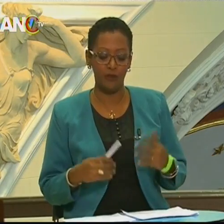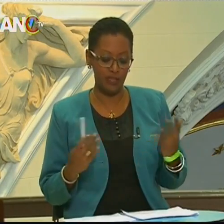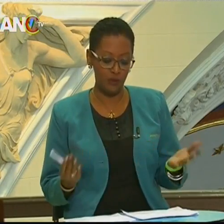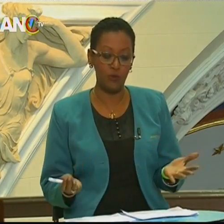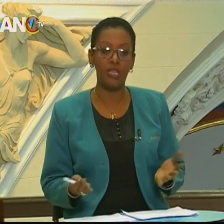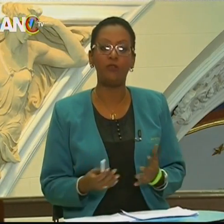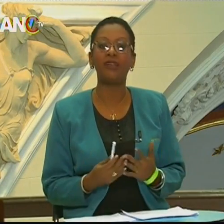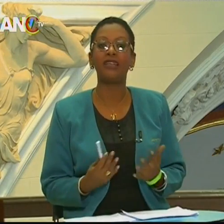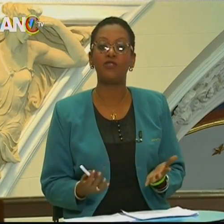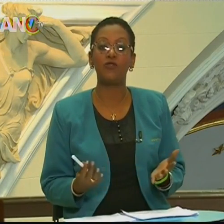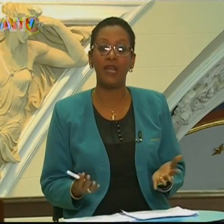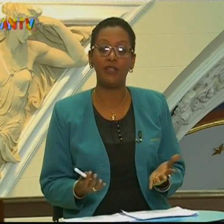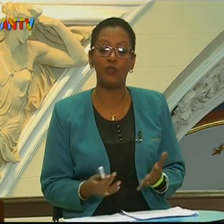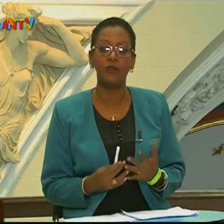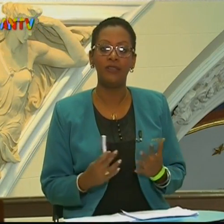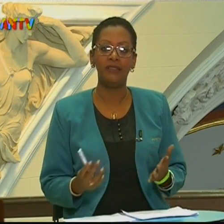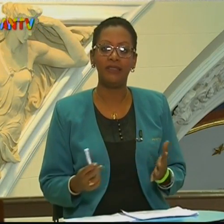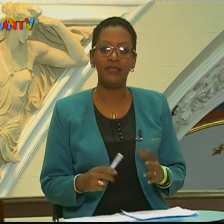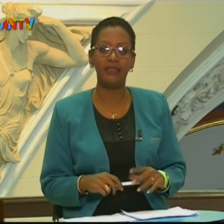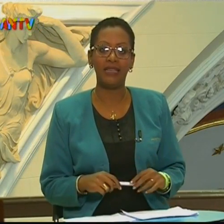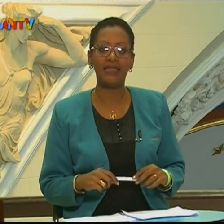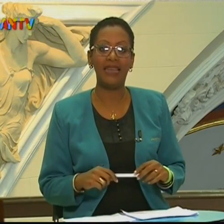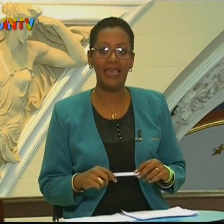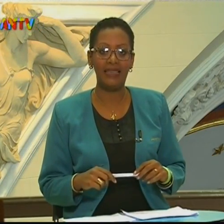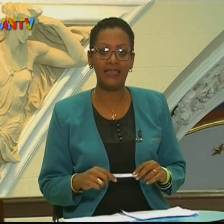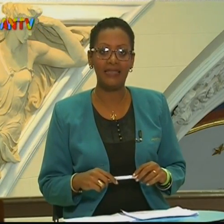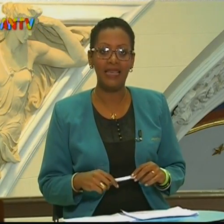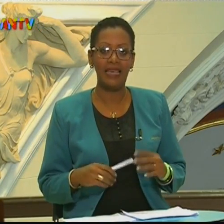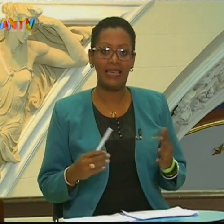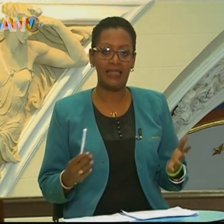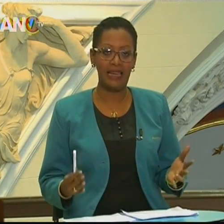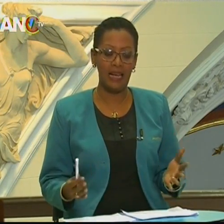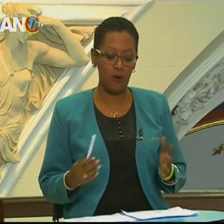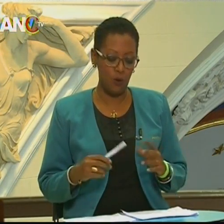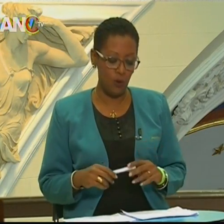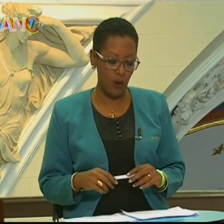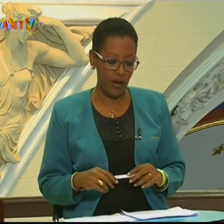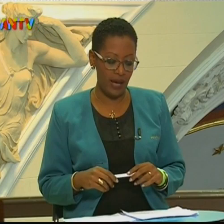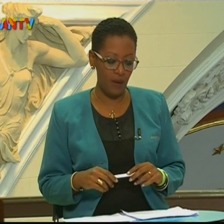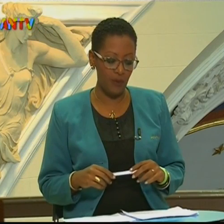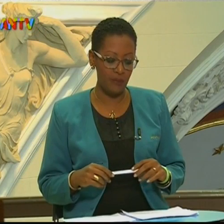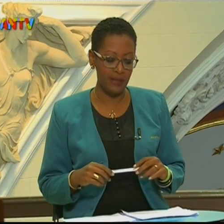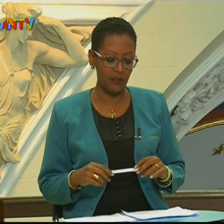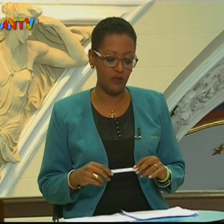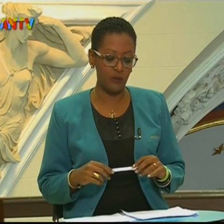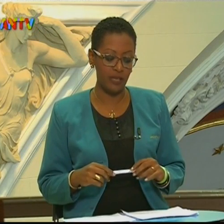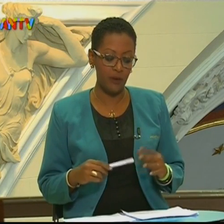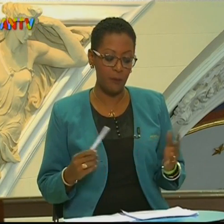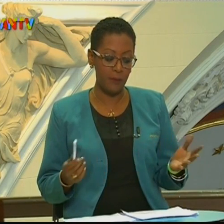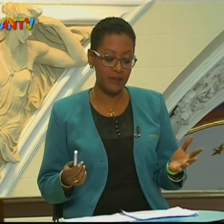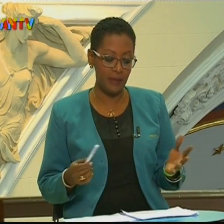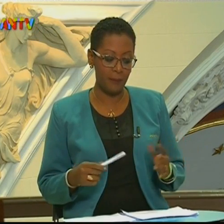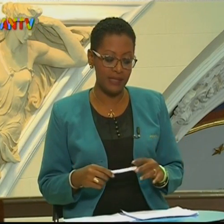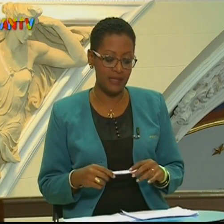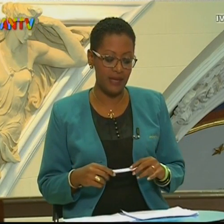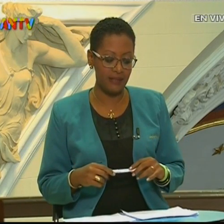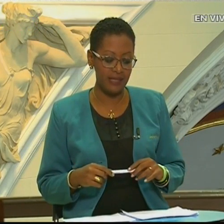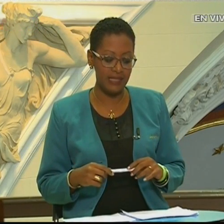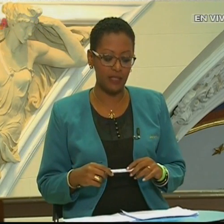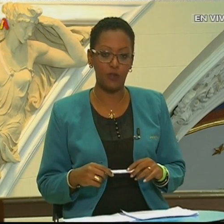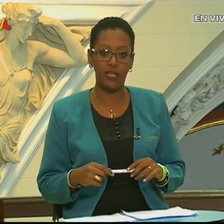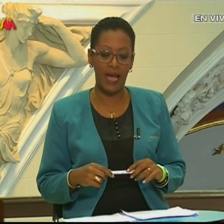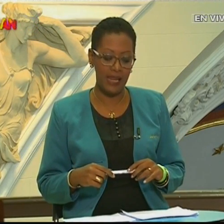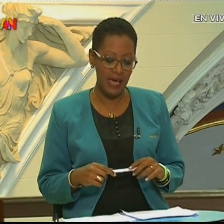debatiendo, discutiendo y racionando distintas leyes que trajo acá Wilmer Castro Soltero,